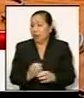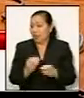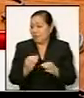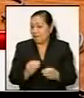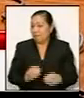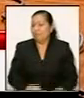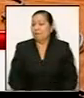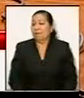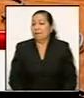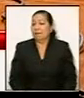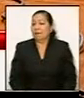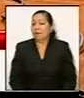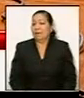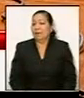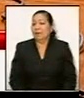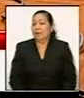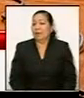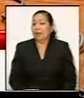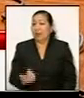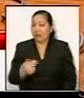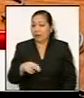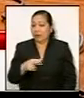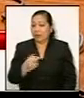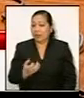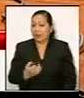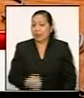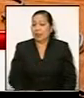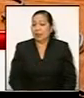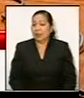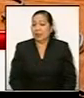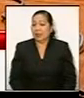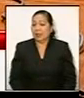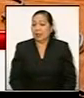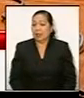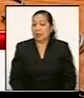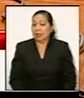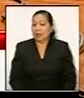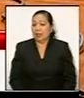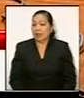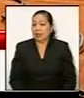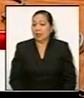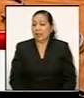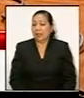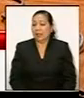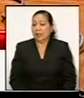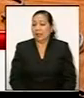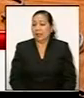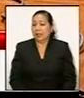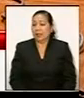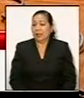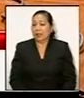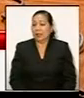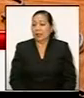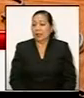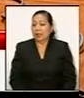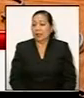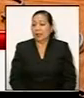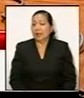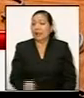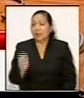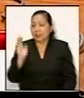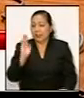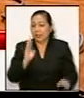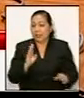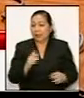de lo que efectivamente ocurrió en el país en realidad es una pregunta que preocupa no